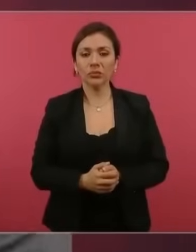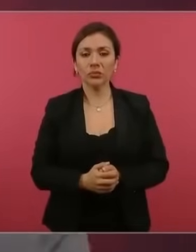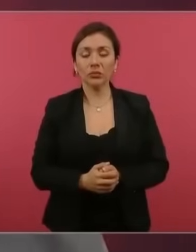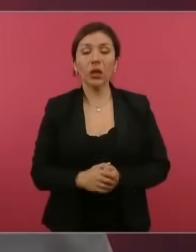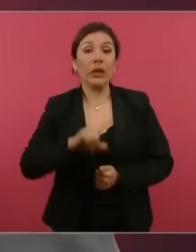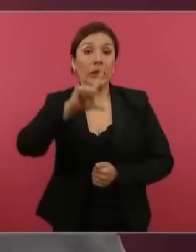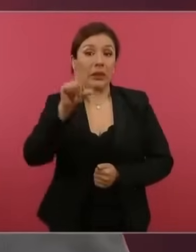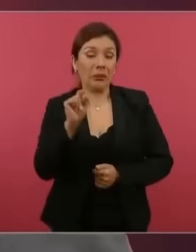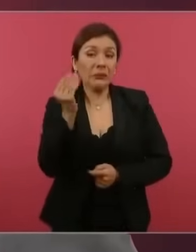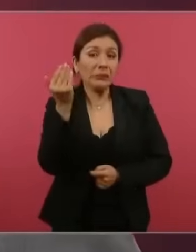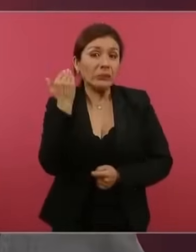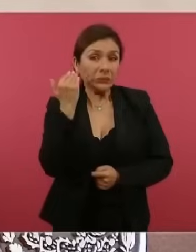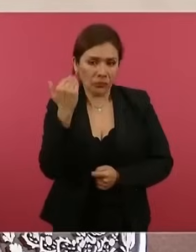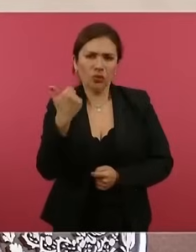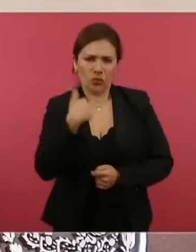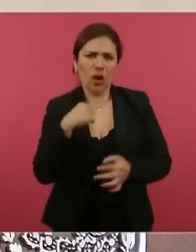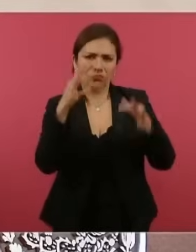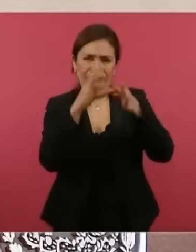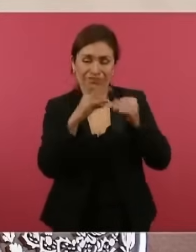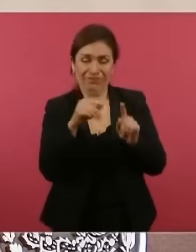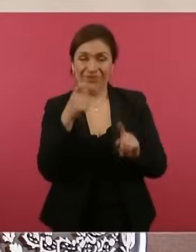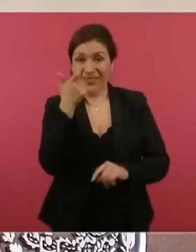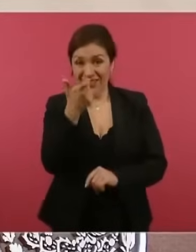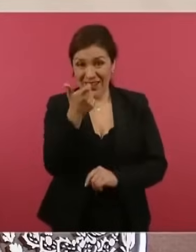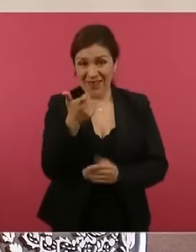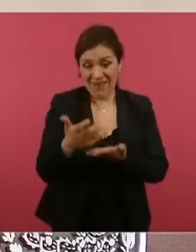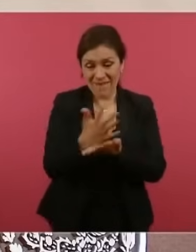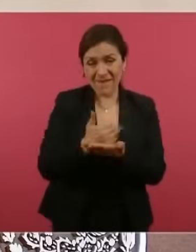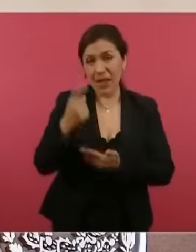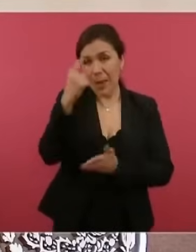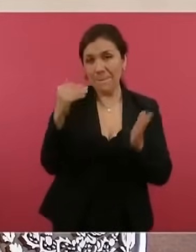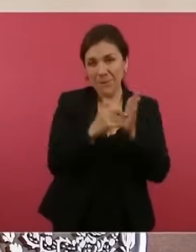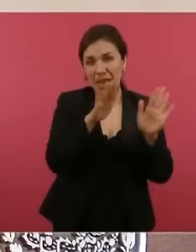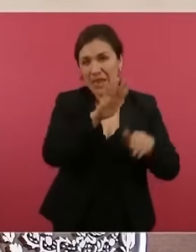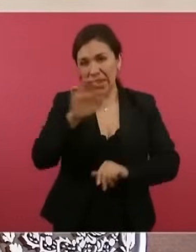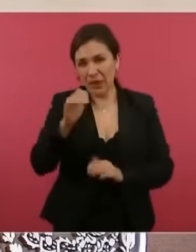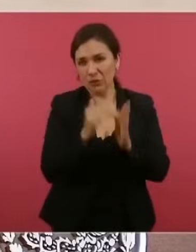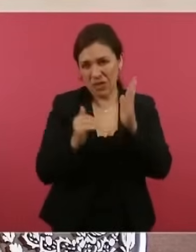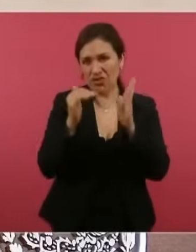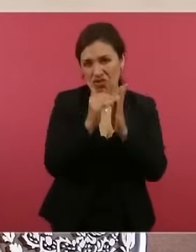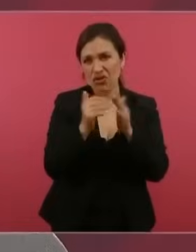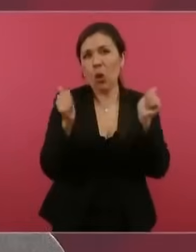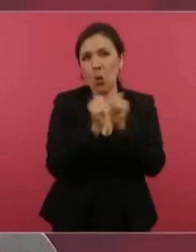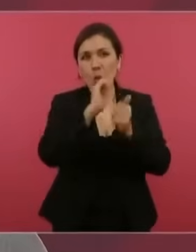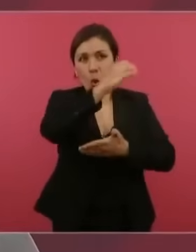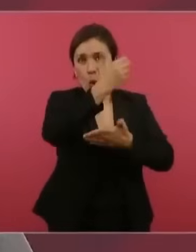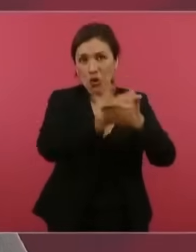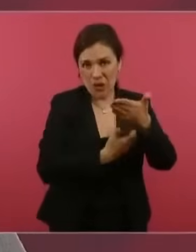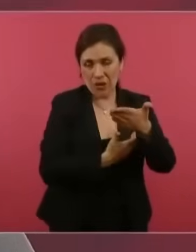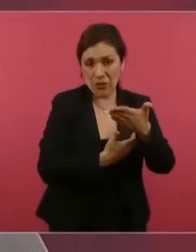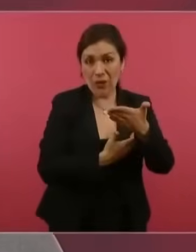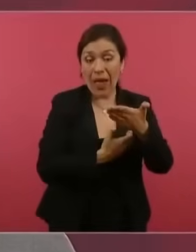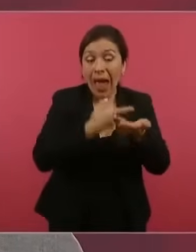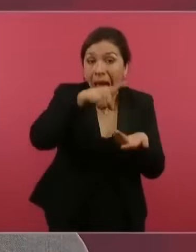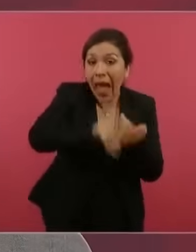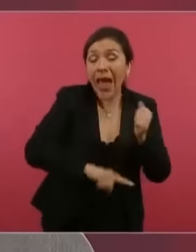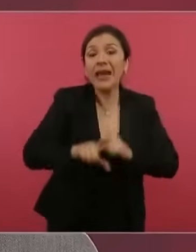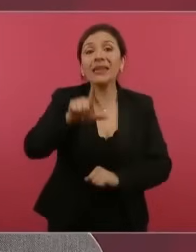añadí de que de esos 1,500 millones de pesos de contrato, el 70%